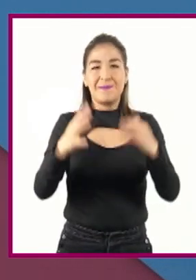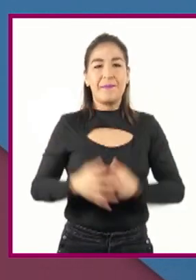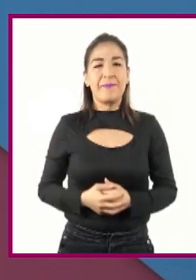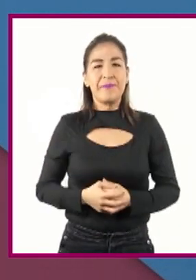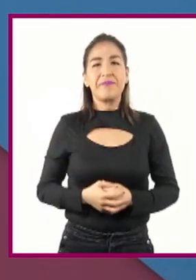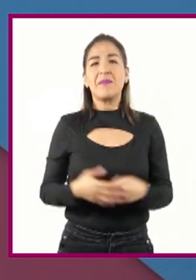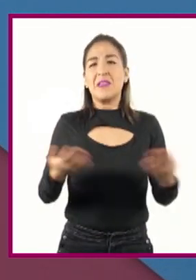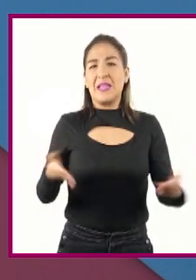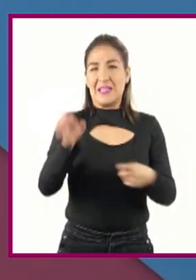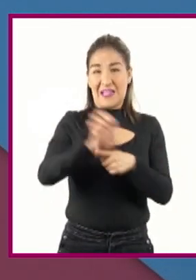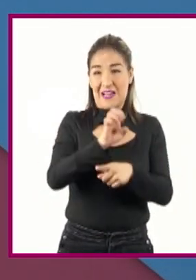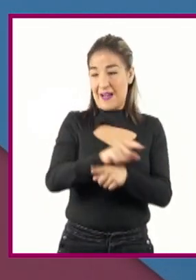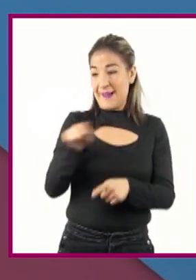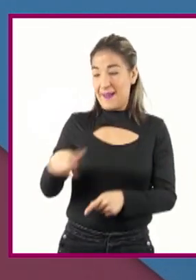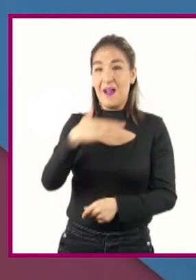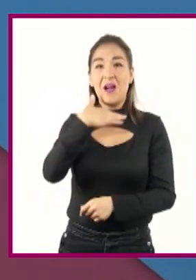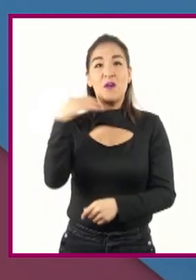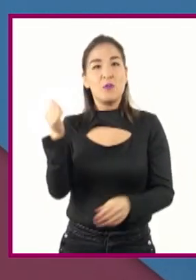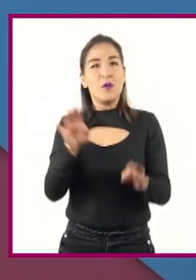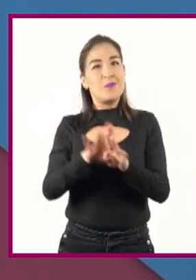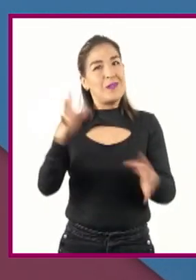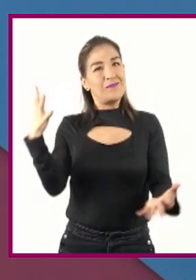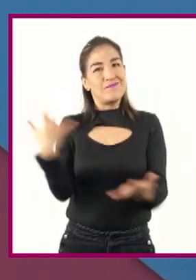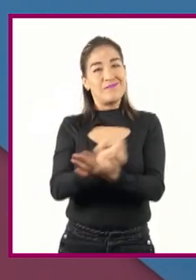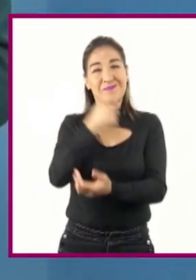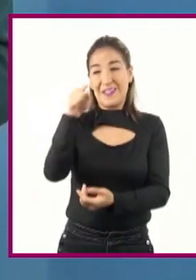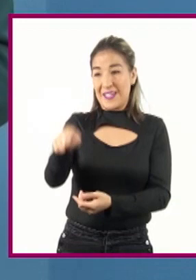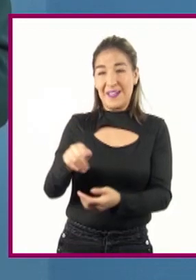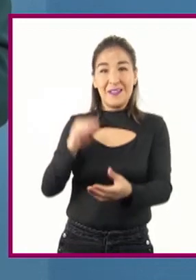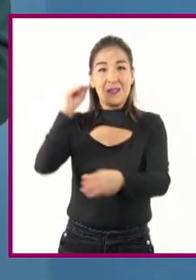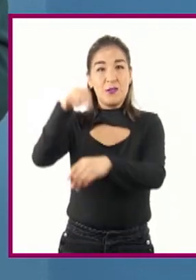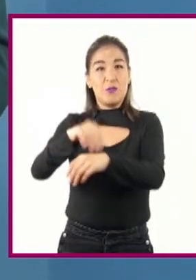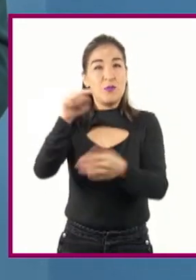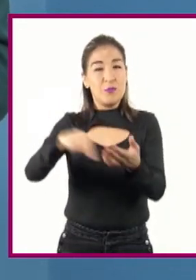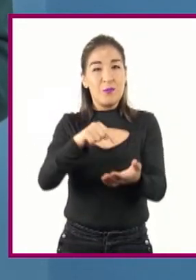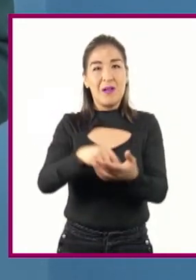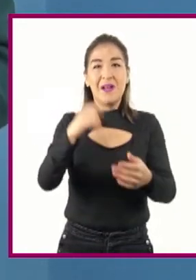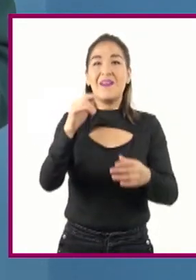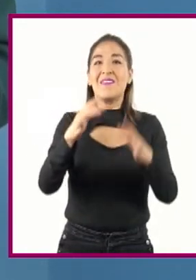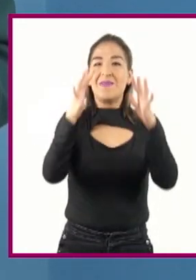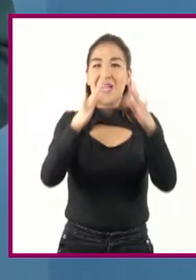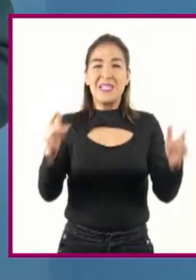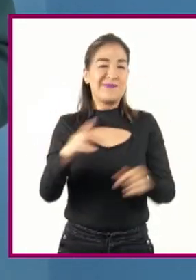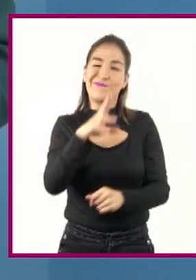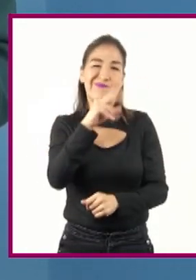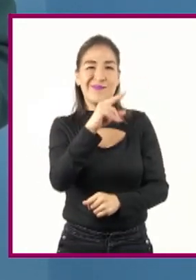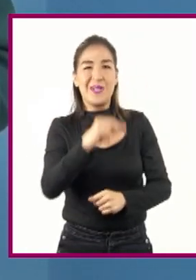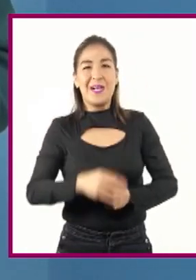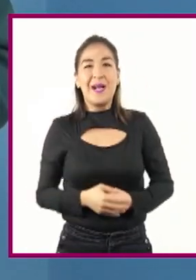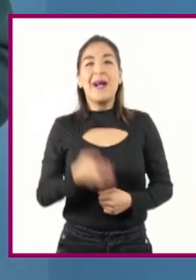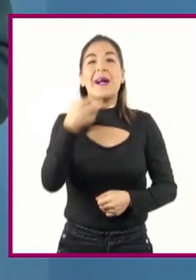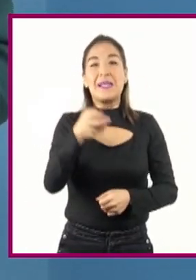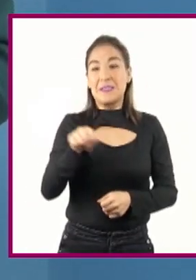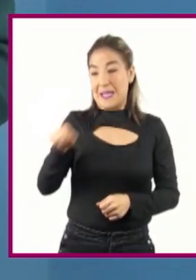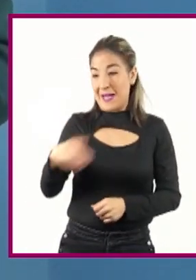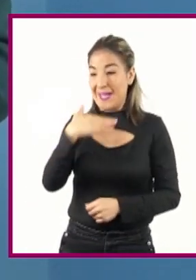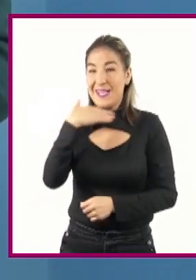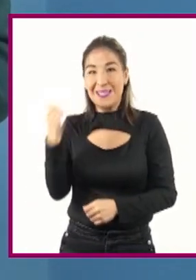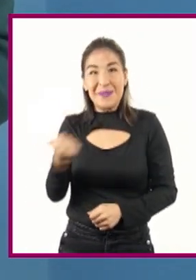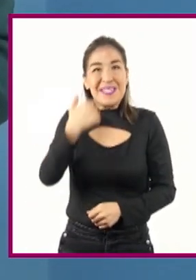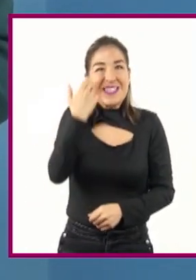Entonces, ¿Alemania logró su objetivo de invadir Francia? No, pues si bien Alemania esperaba